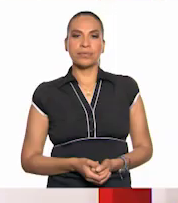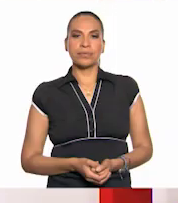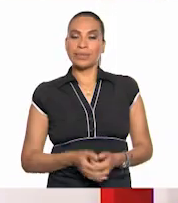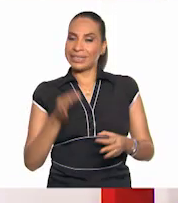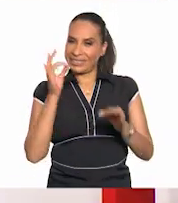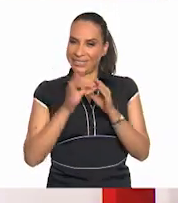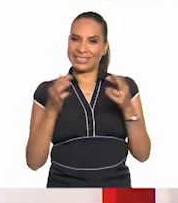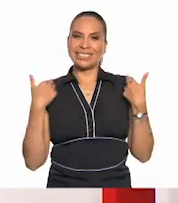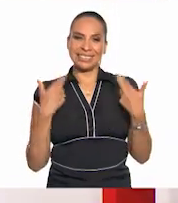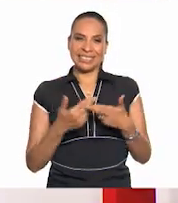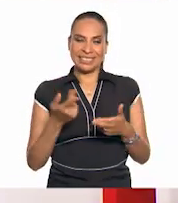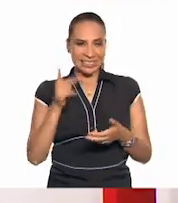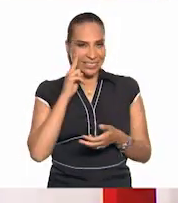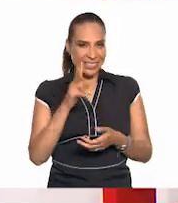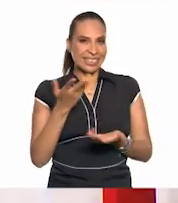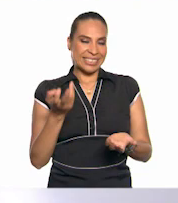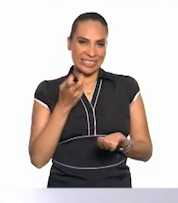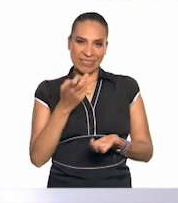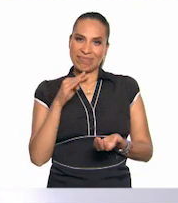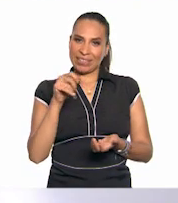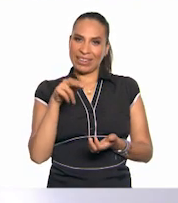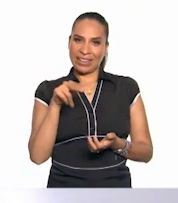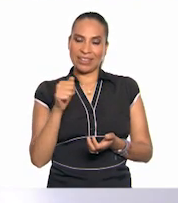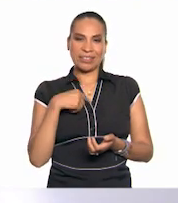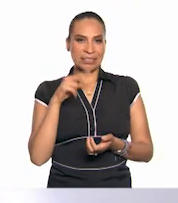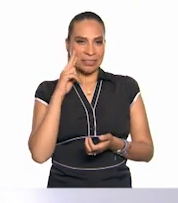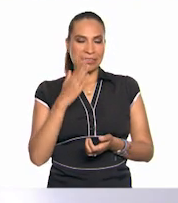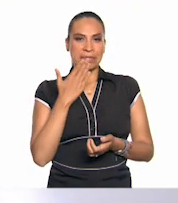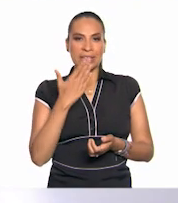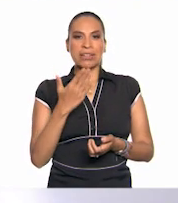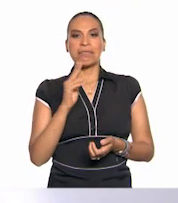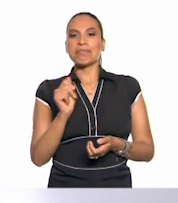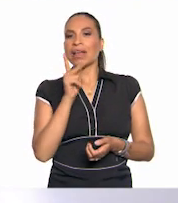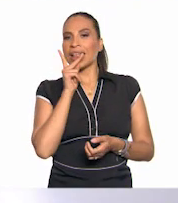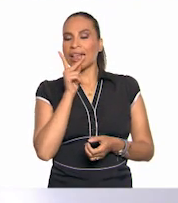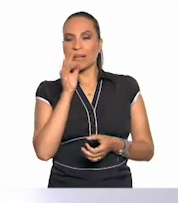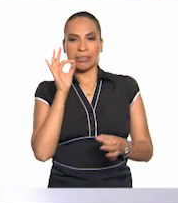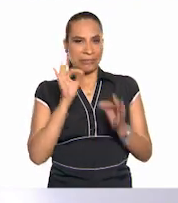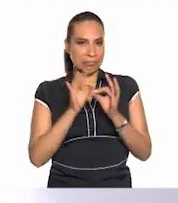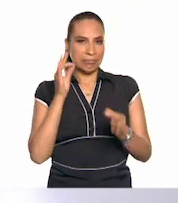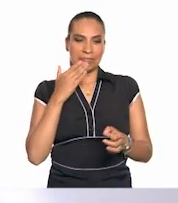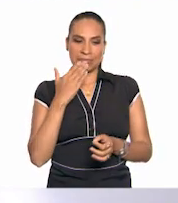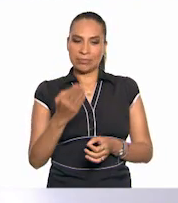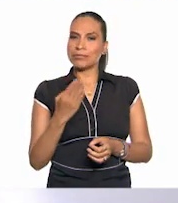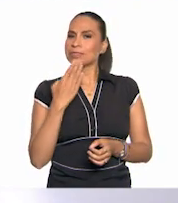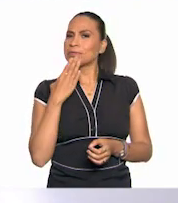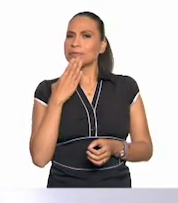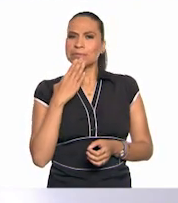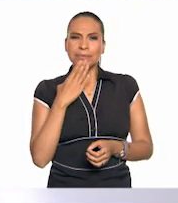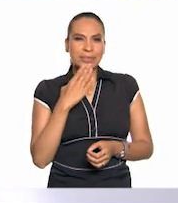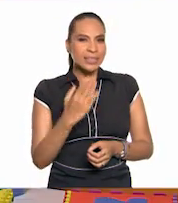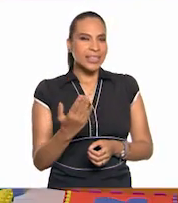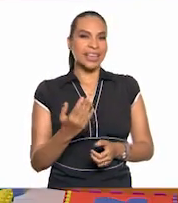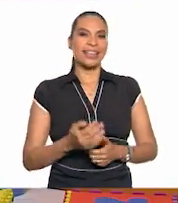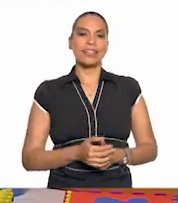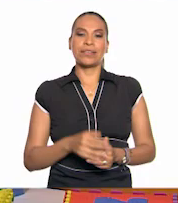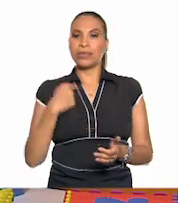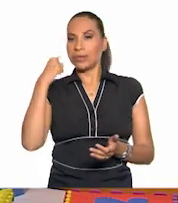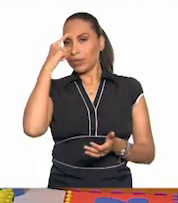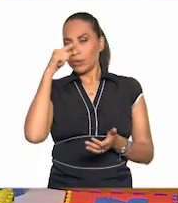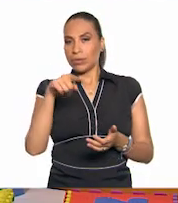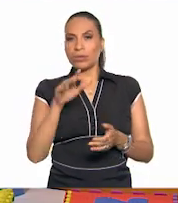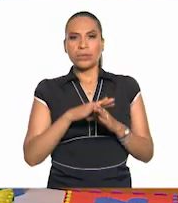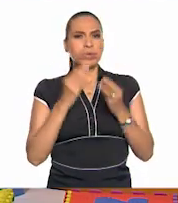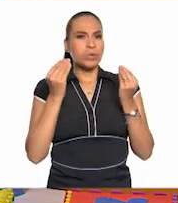¡Listo, maestra! ¿Qué tal, Mariana? Ay, pues yo tengo aquí mis palabras claves. Ah, muy bien. Creo que